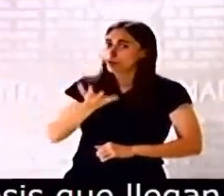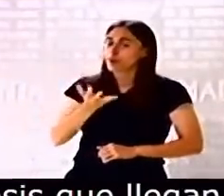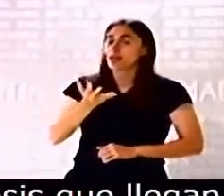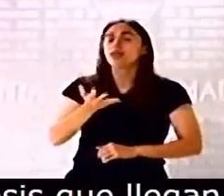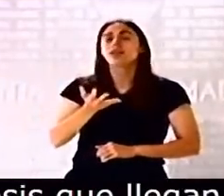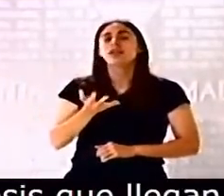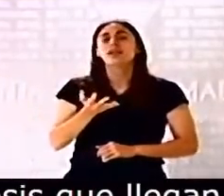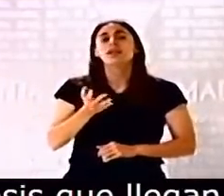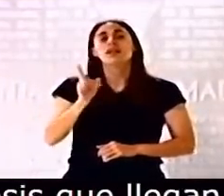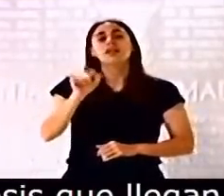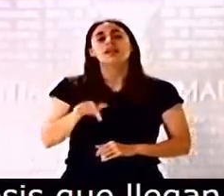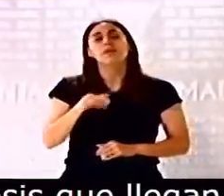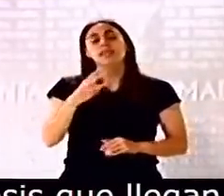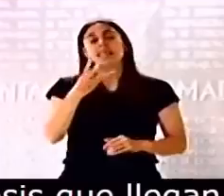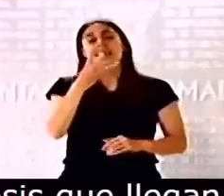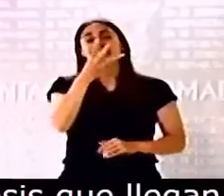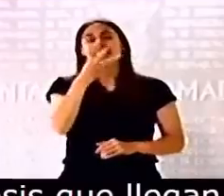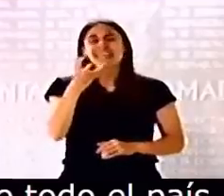administrar